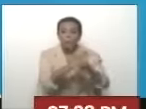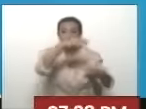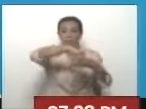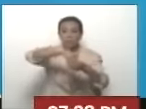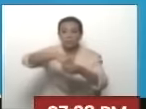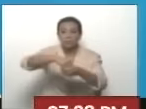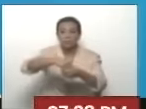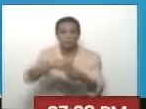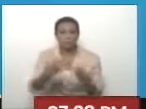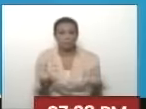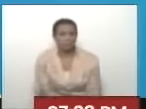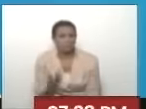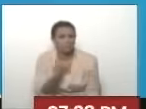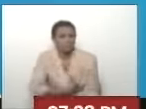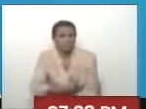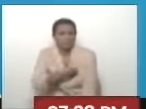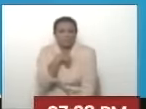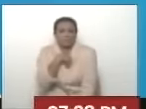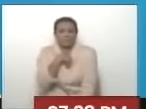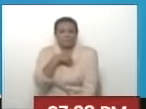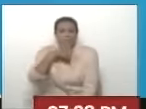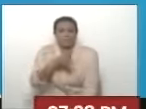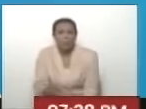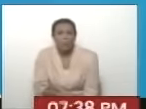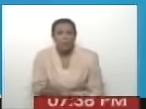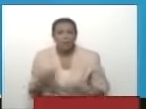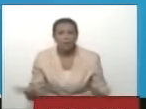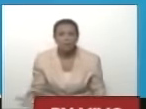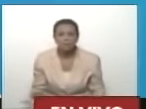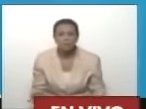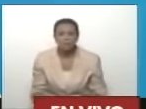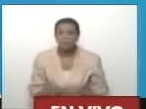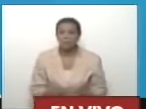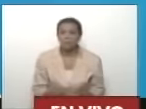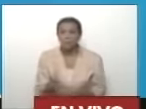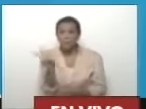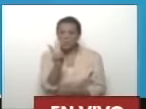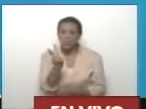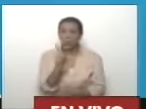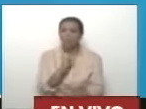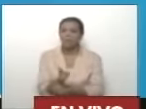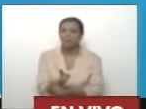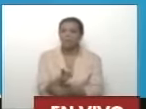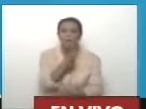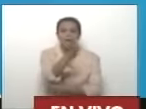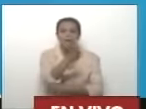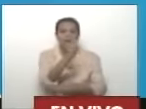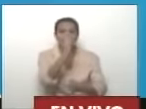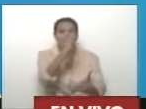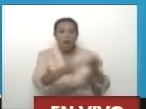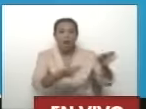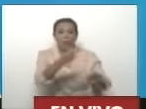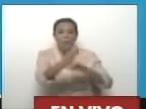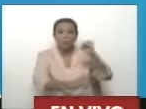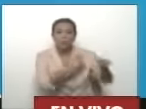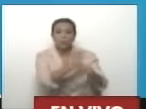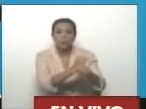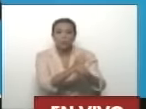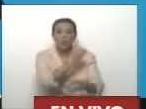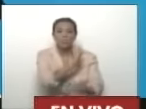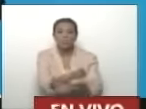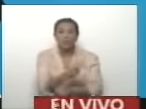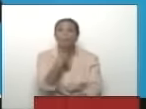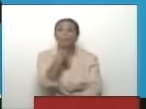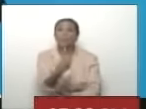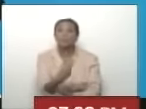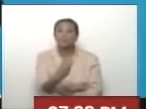Justicia. Habráse visto. Entonces empezaron. Venezuela debe ir a la corte, debe reconocer con sus